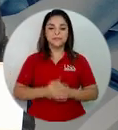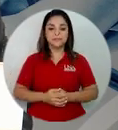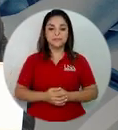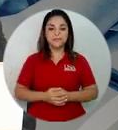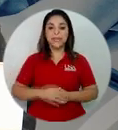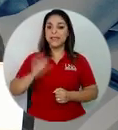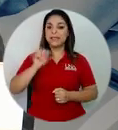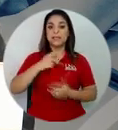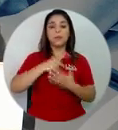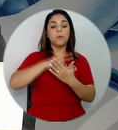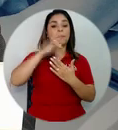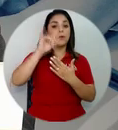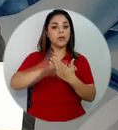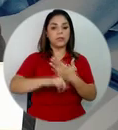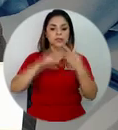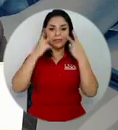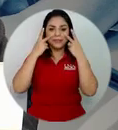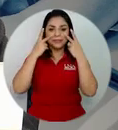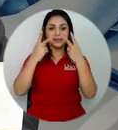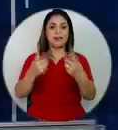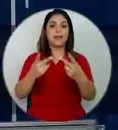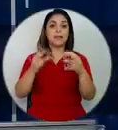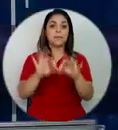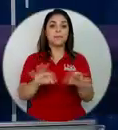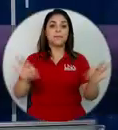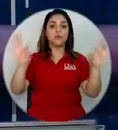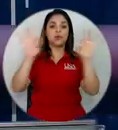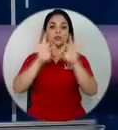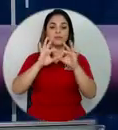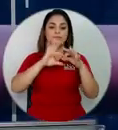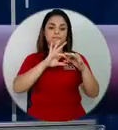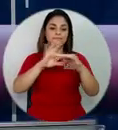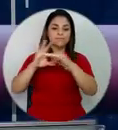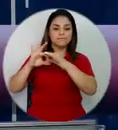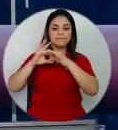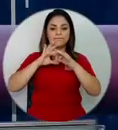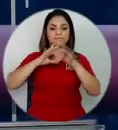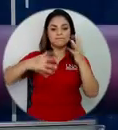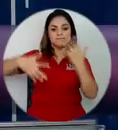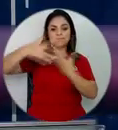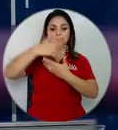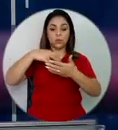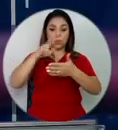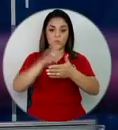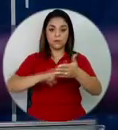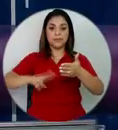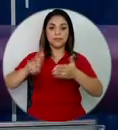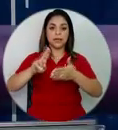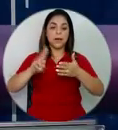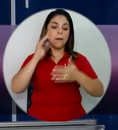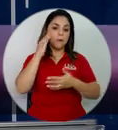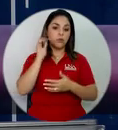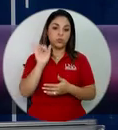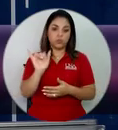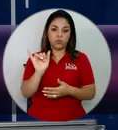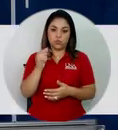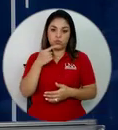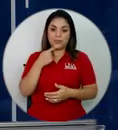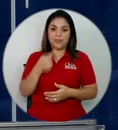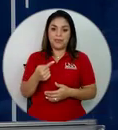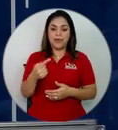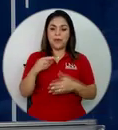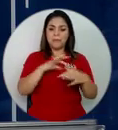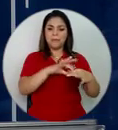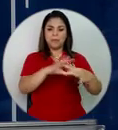esta naturaleza. Sí, un proyecto que es vivo reflejo de la importancia de la vinculación interuniversitaria, precisamente por